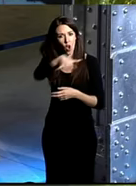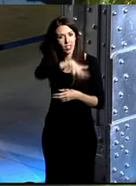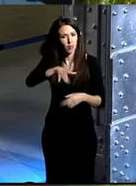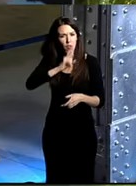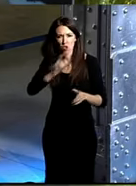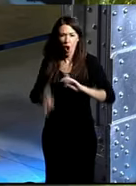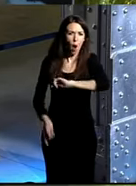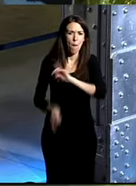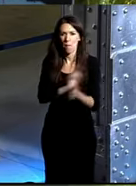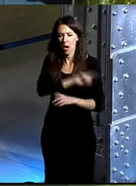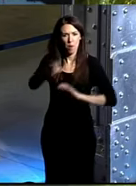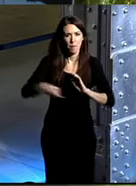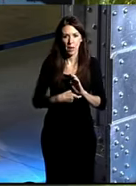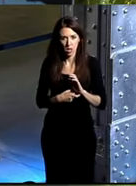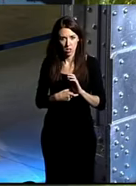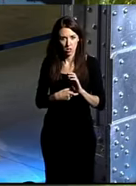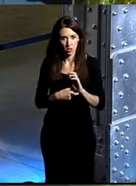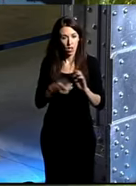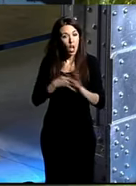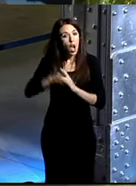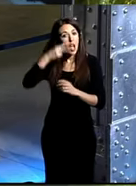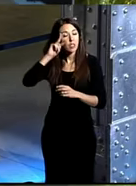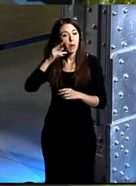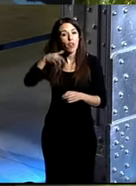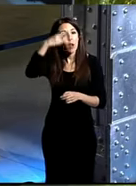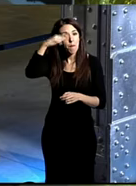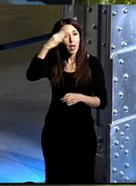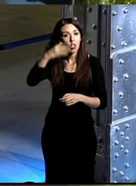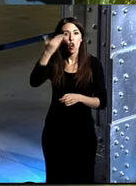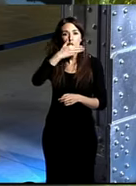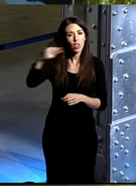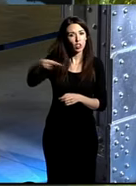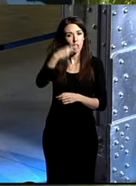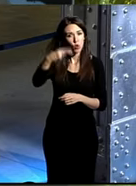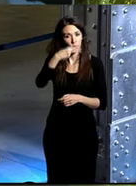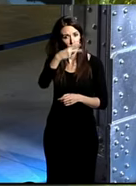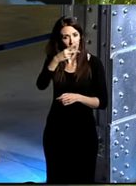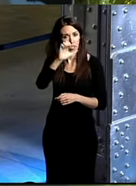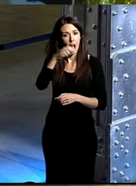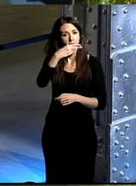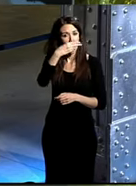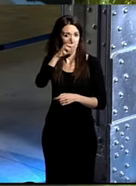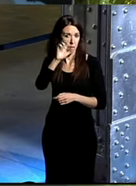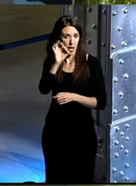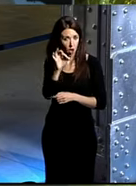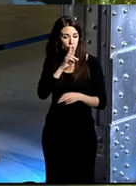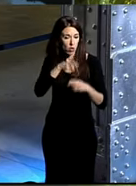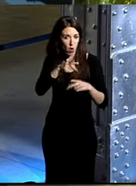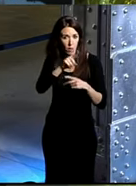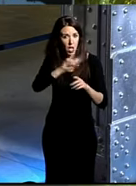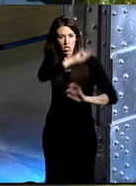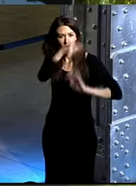forma radical, en forma dramática. Y una experiencia que estamos haciendo en México, en un colegio secundario que se llama Colegio Hebreo Maguen David, estamos